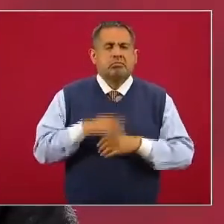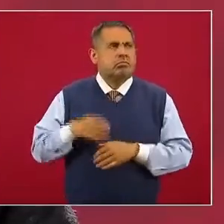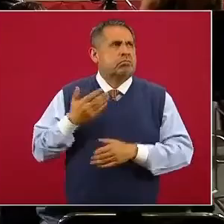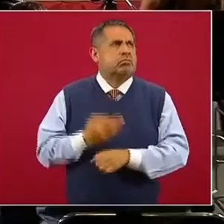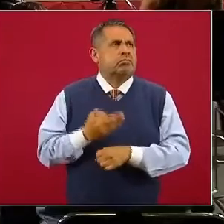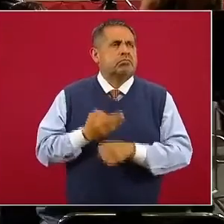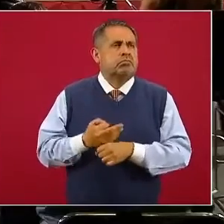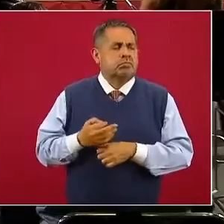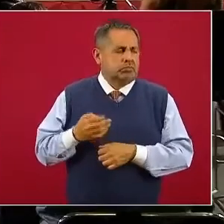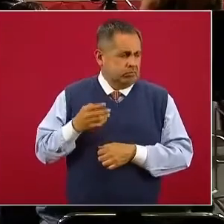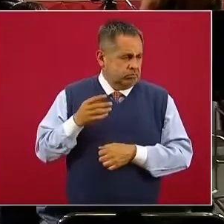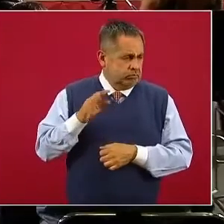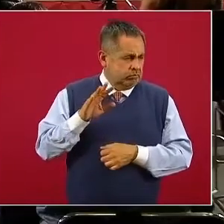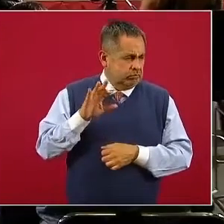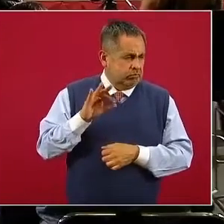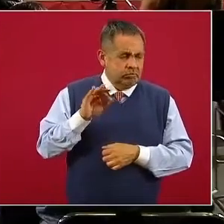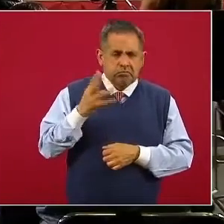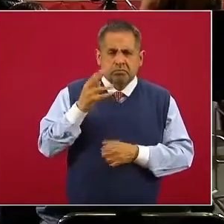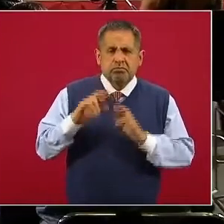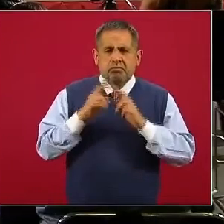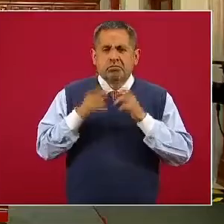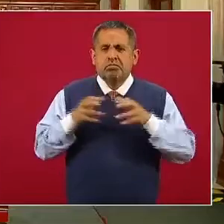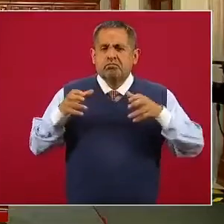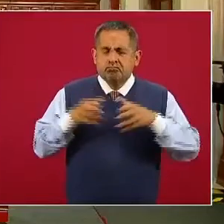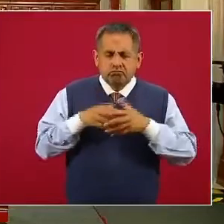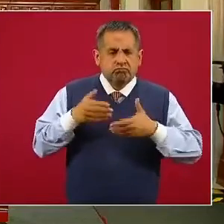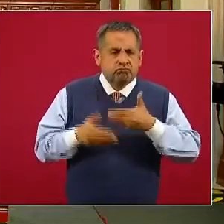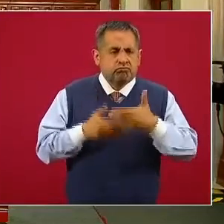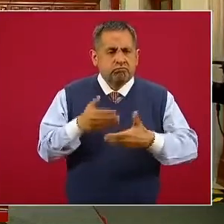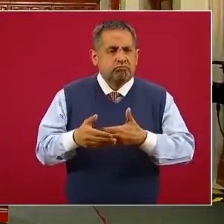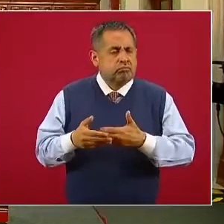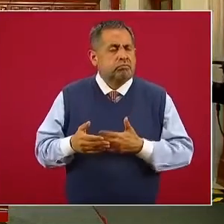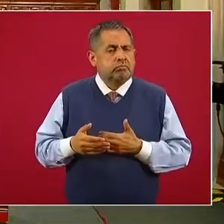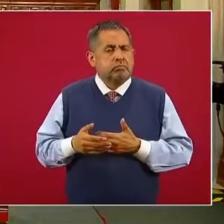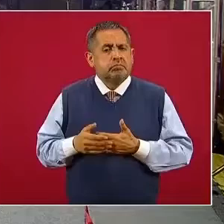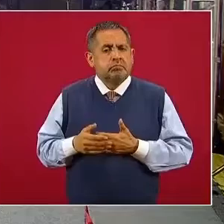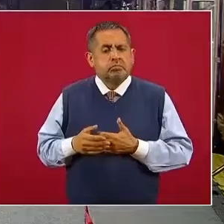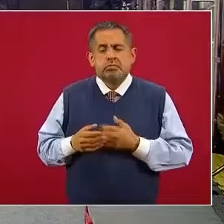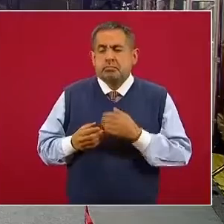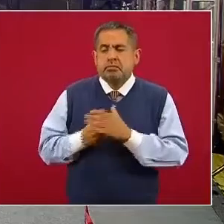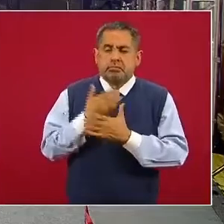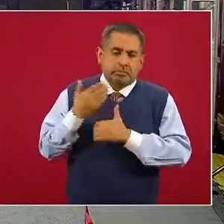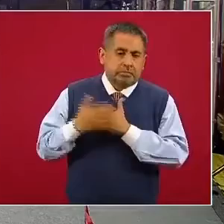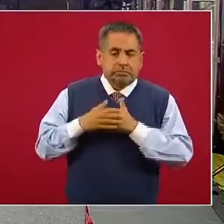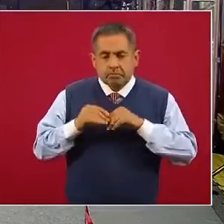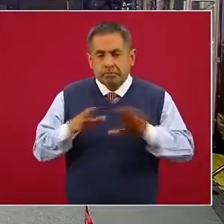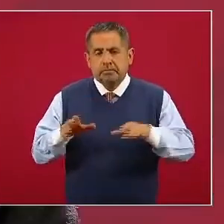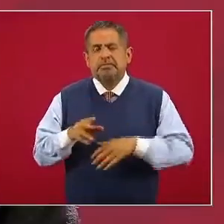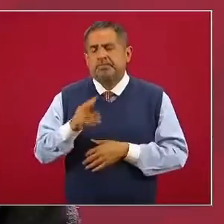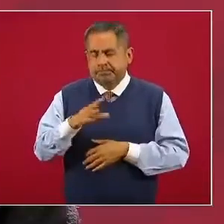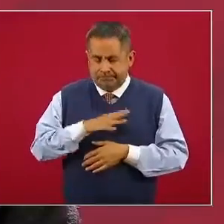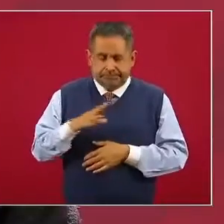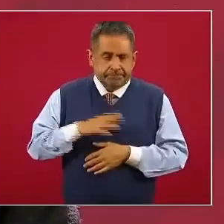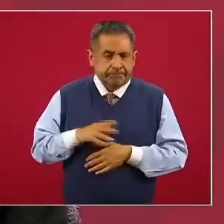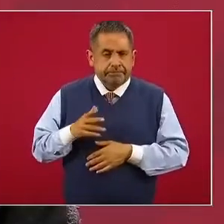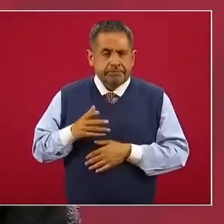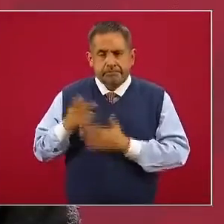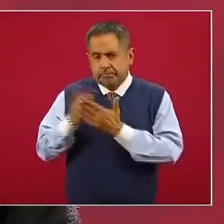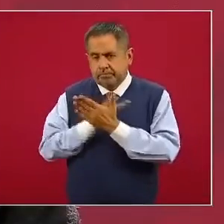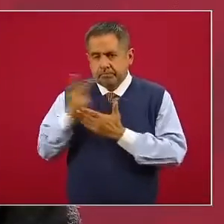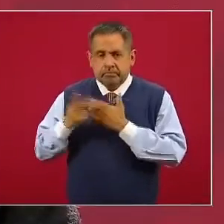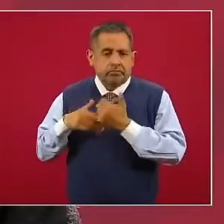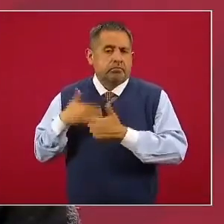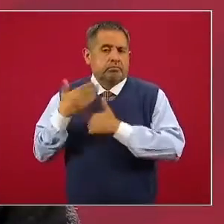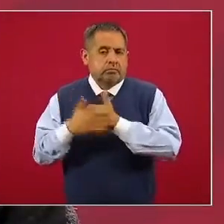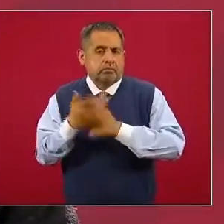44ª sesión, es decir, la generación 44, y se va a hacer tal como está contemplado la